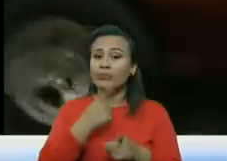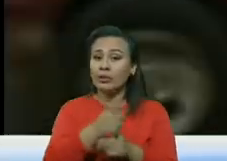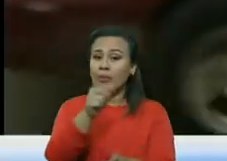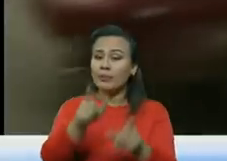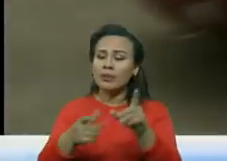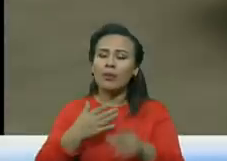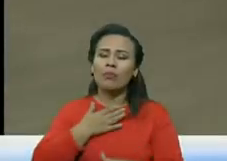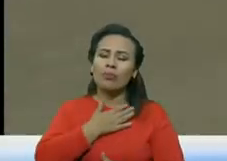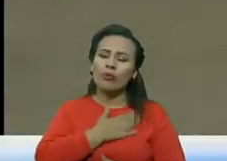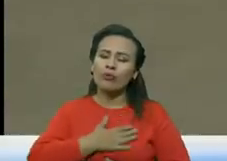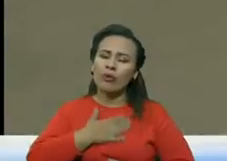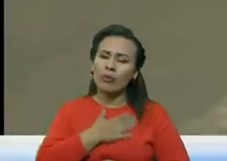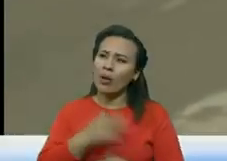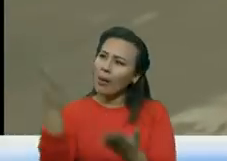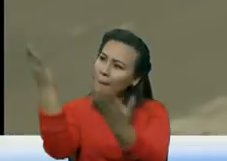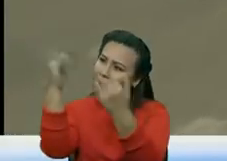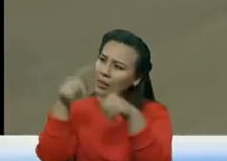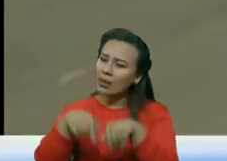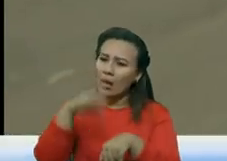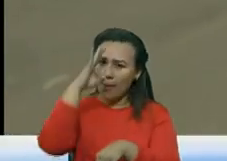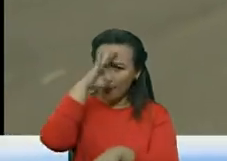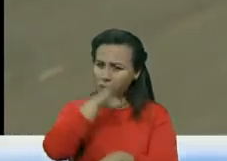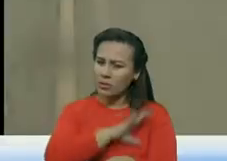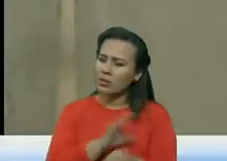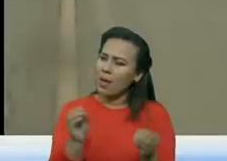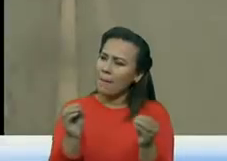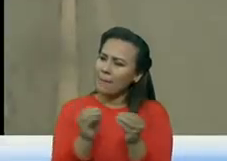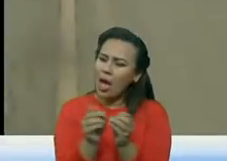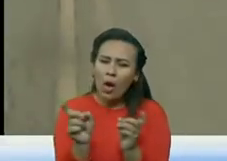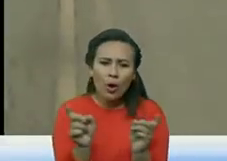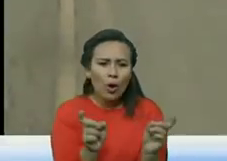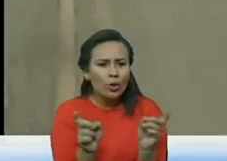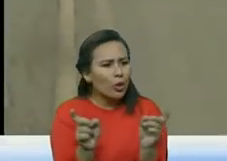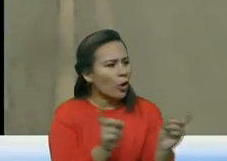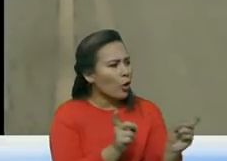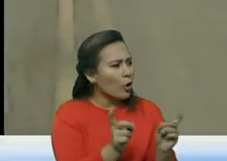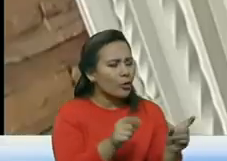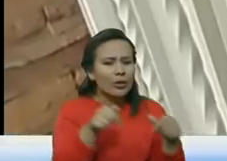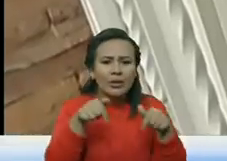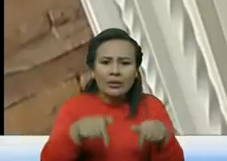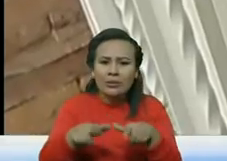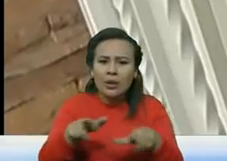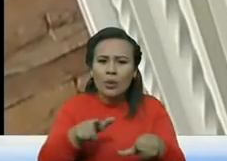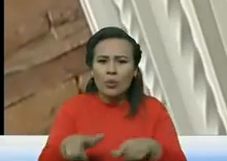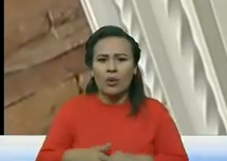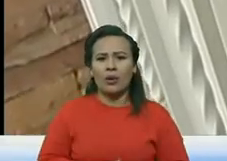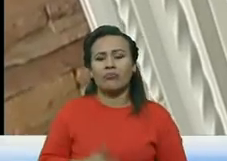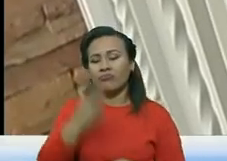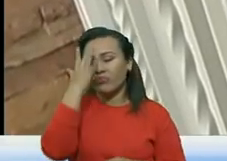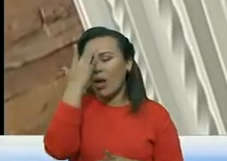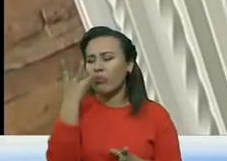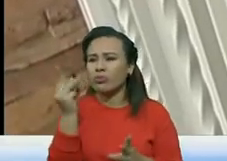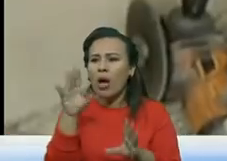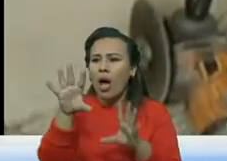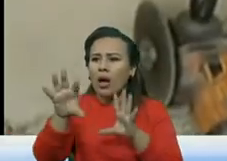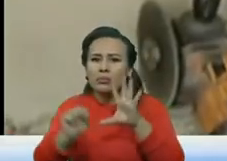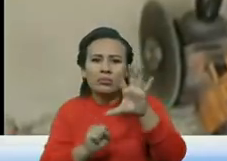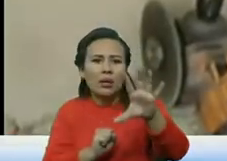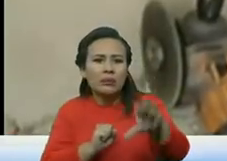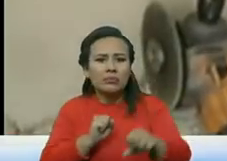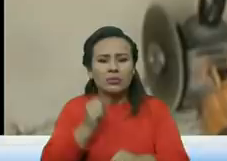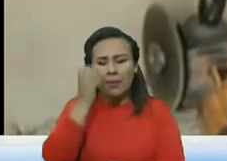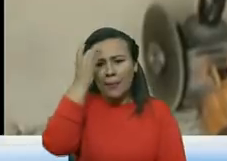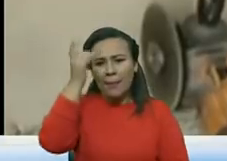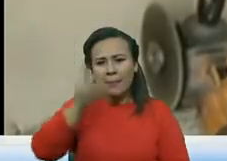hacen un llamado a la policía para que intensifique los patrullajes en esta zona, que está siendo acechada constantemente por